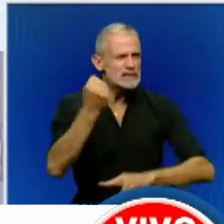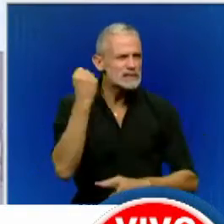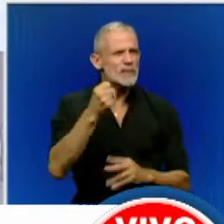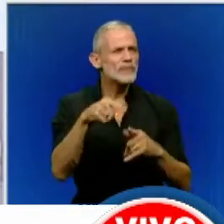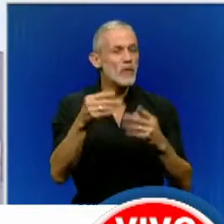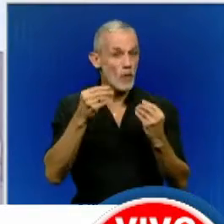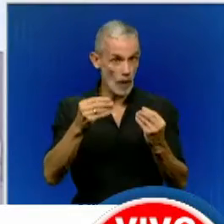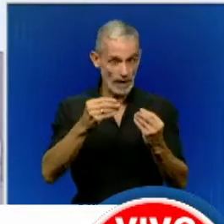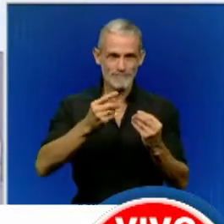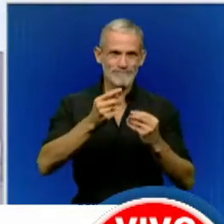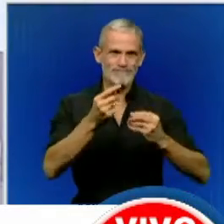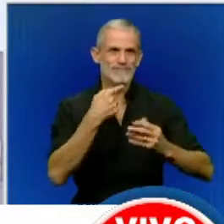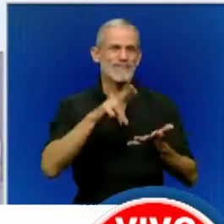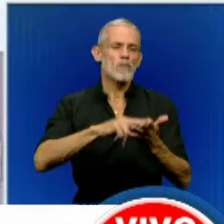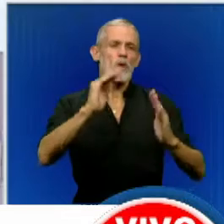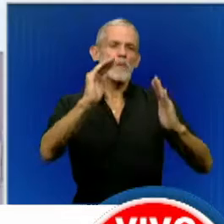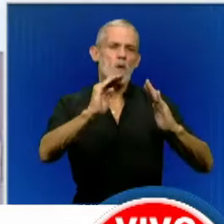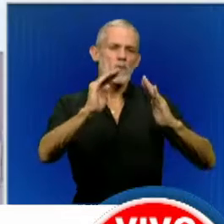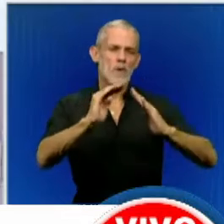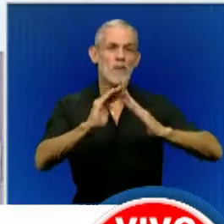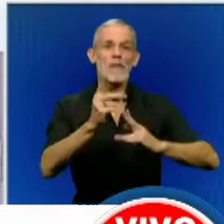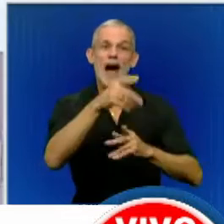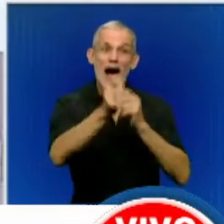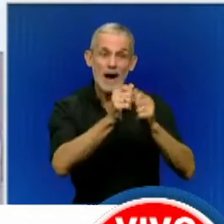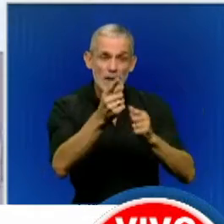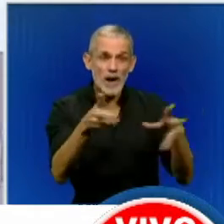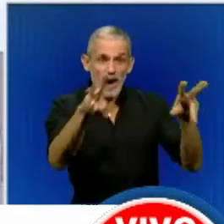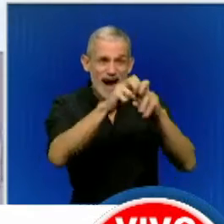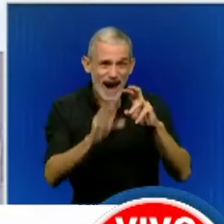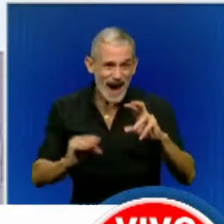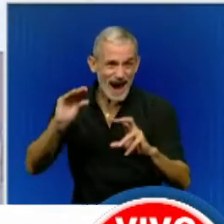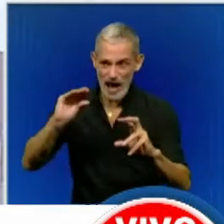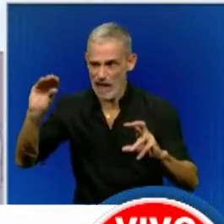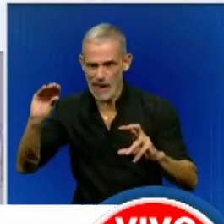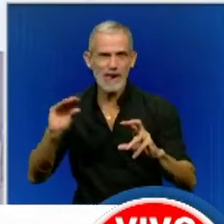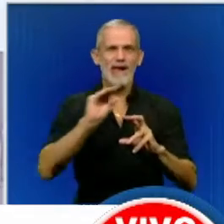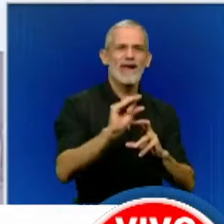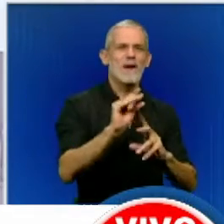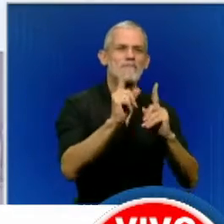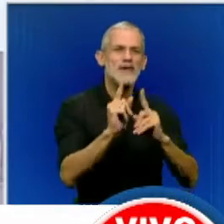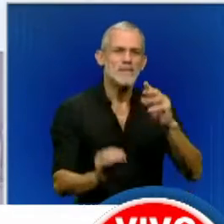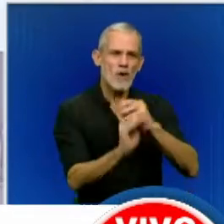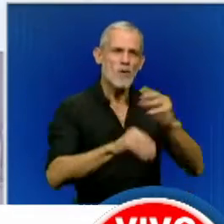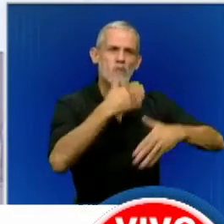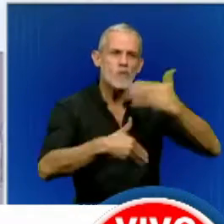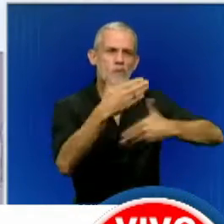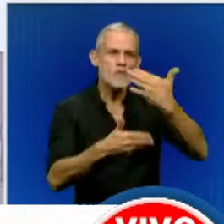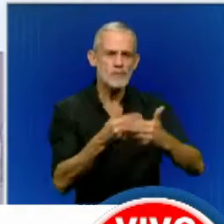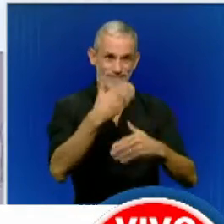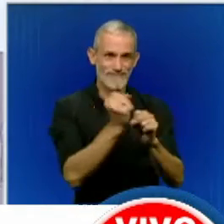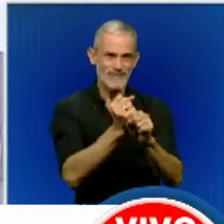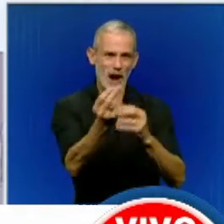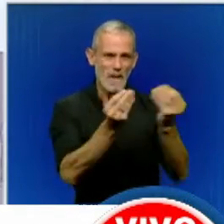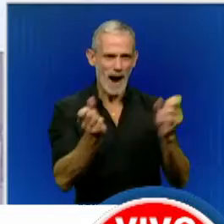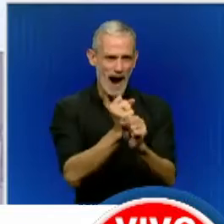pretendía era bajar los impuestos para aquellas utilidades que se reinvierten en empresas para generar más inversión y más